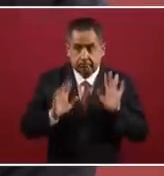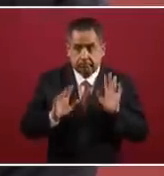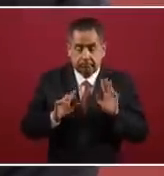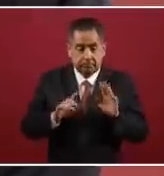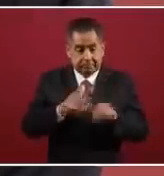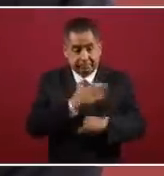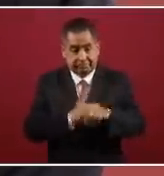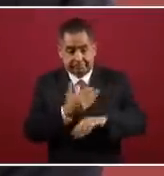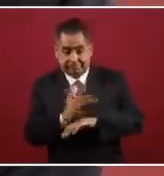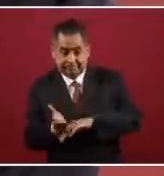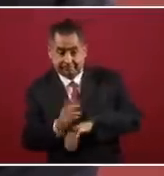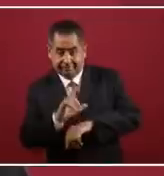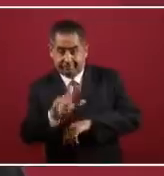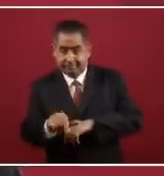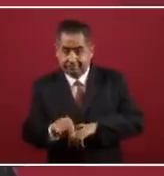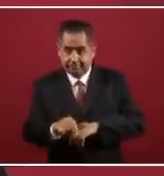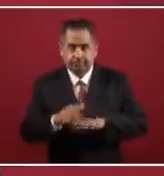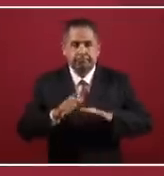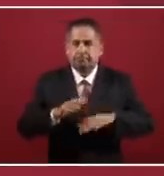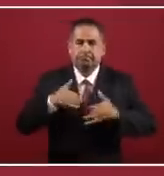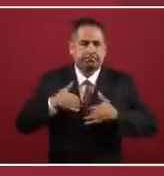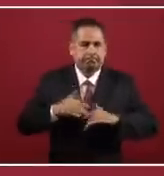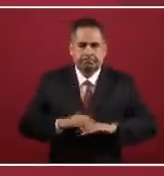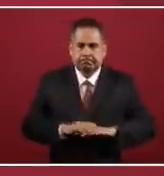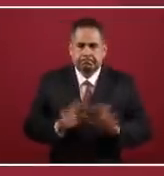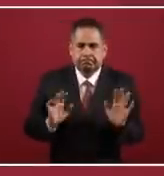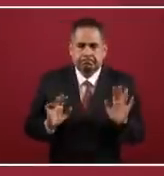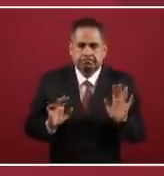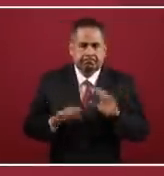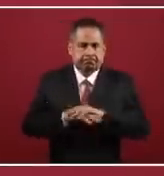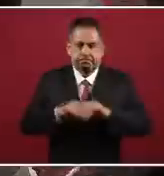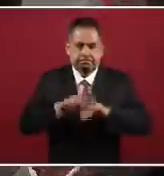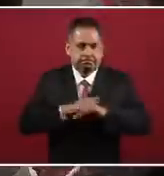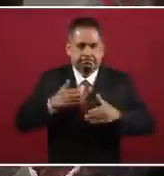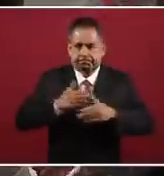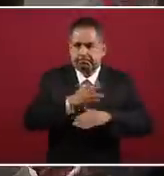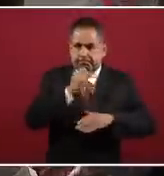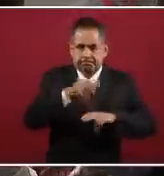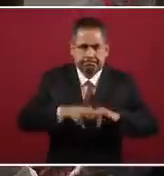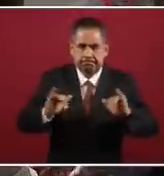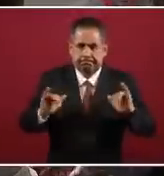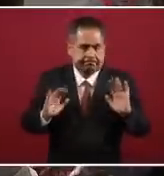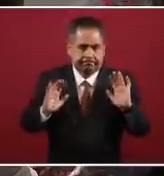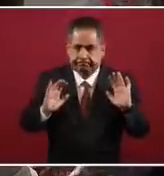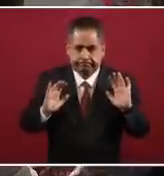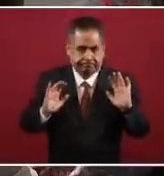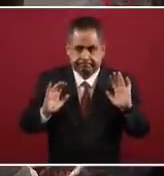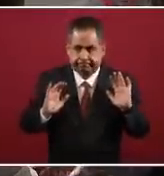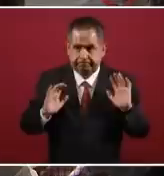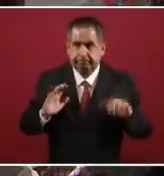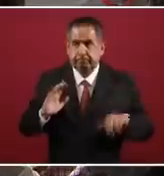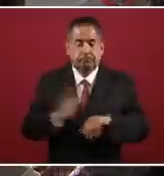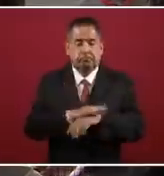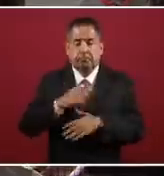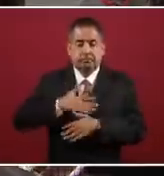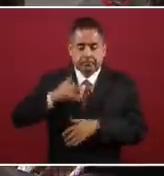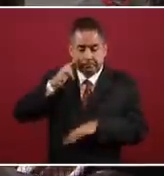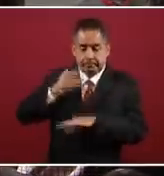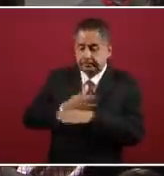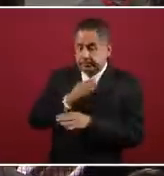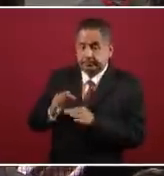tarde, en eso sí no me meto, o sea, porque ya no me